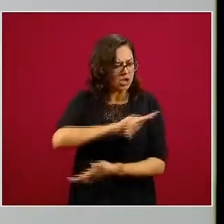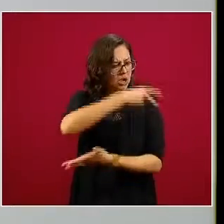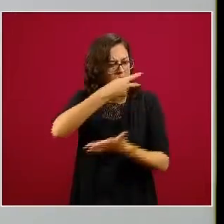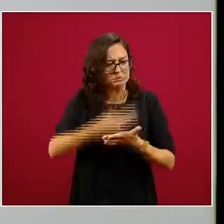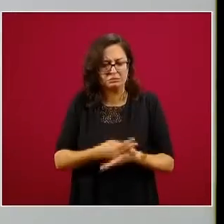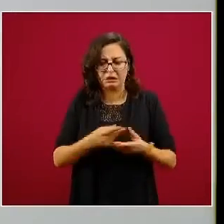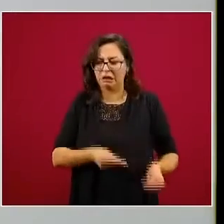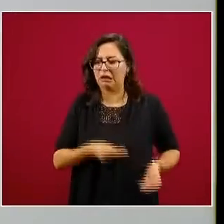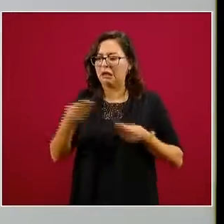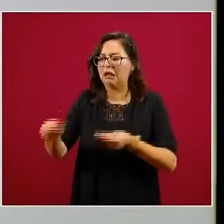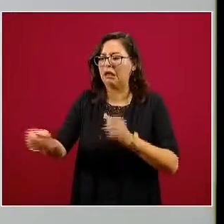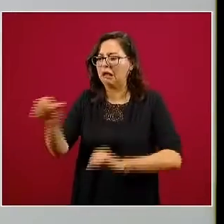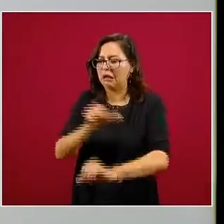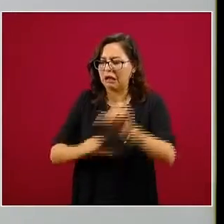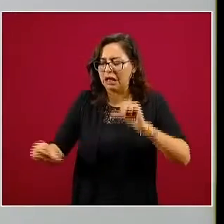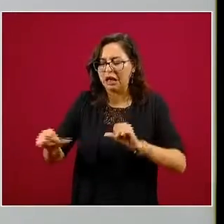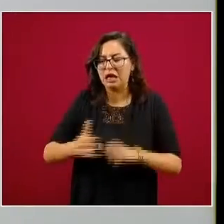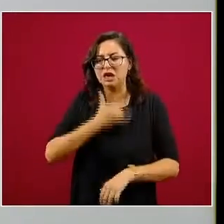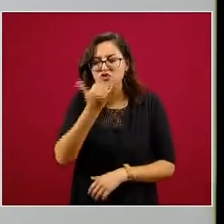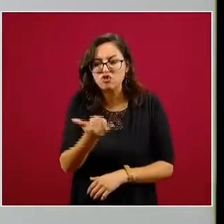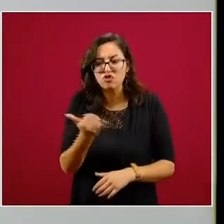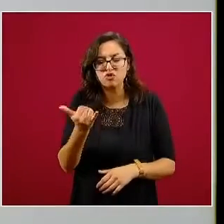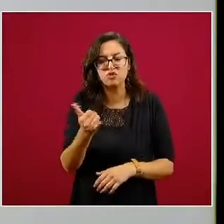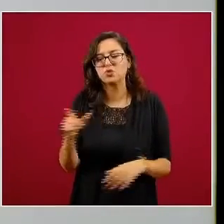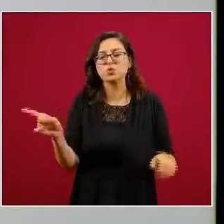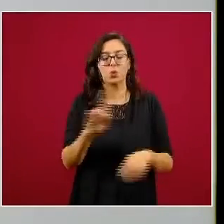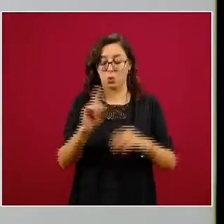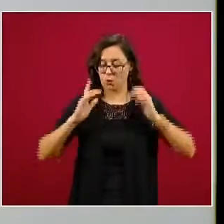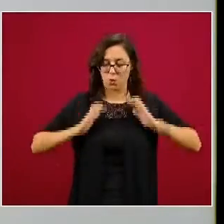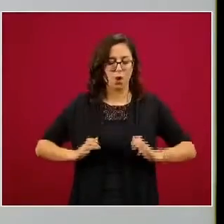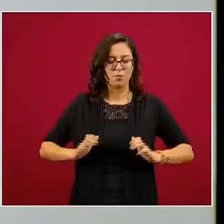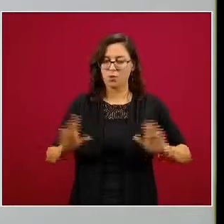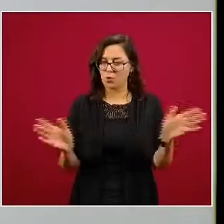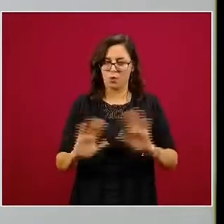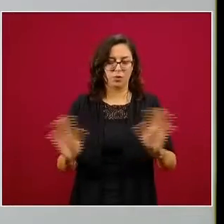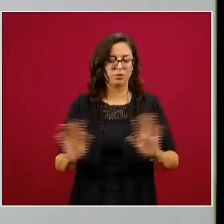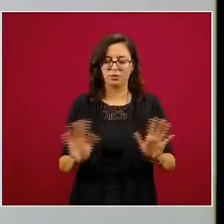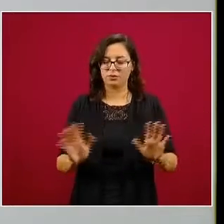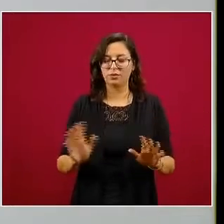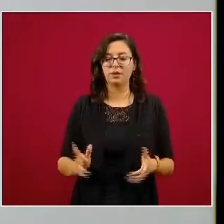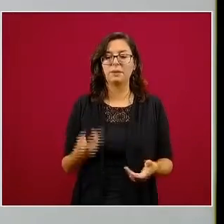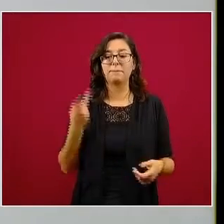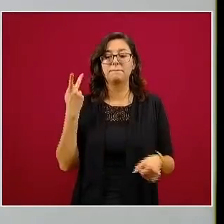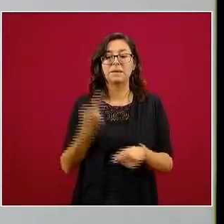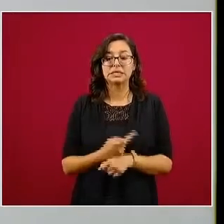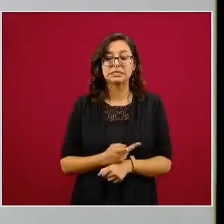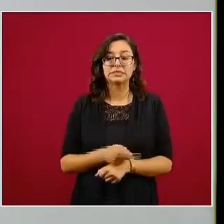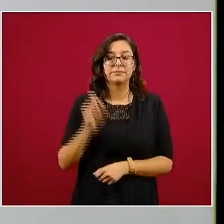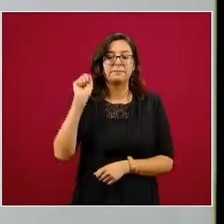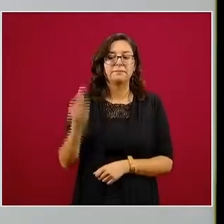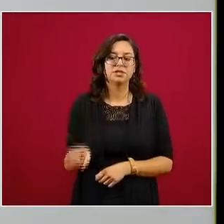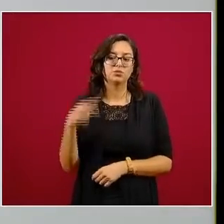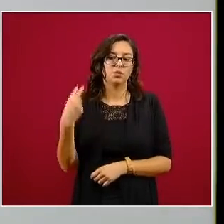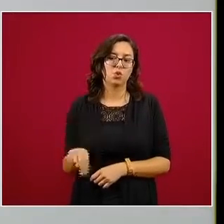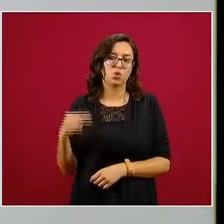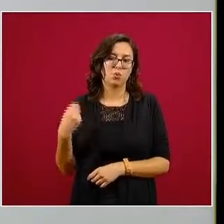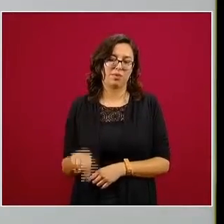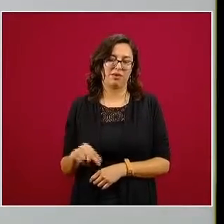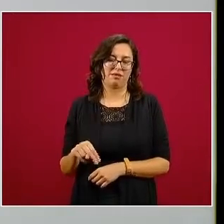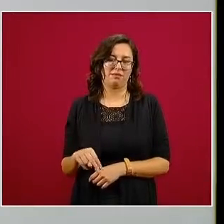anticipación. Entonces, lo vamos informando, por eso cada semana. Lo que sí podemos decir es que en el estado de Puebla, y es lo que